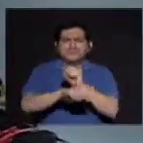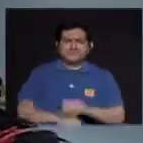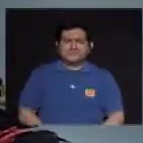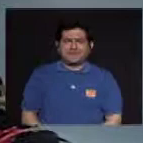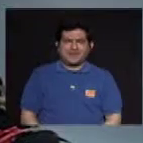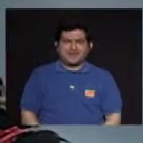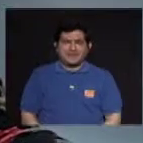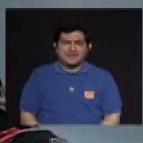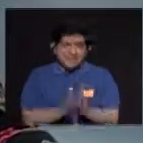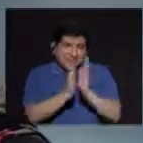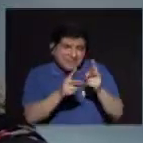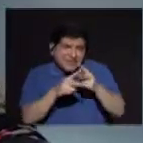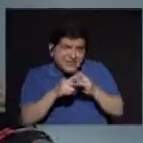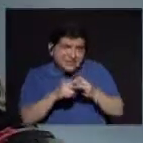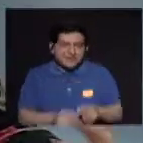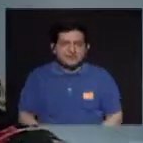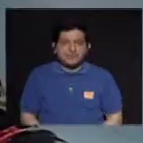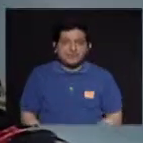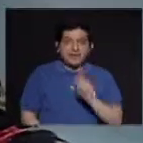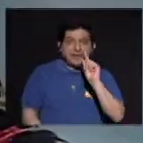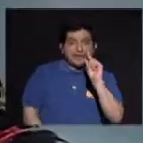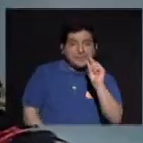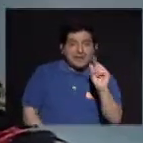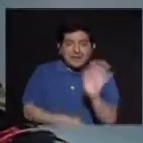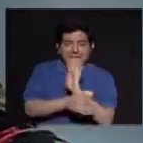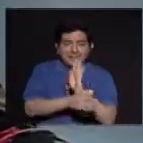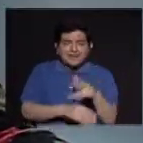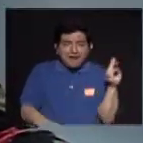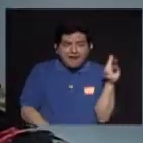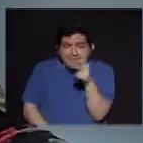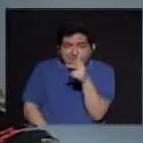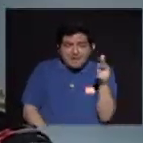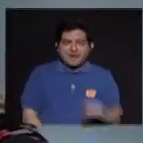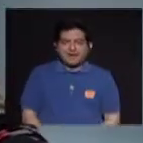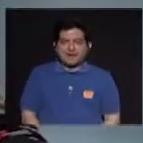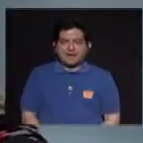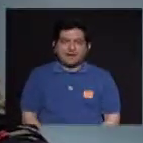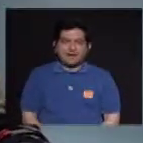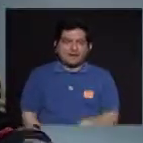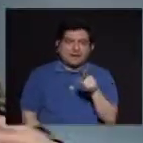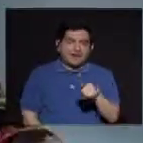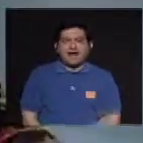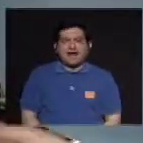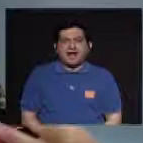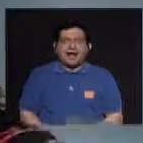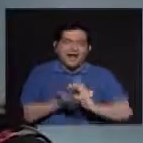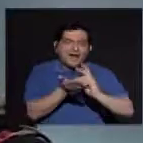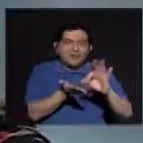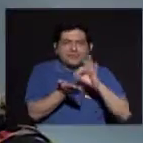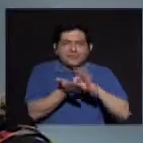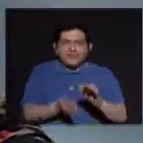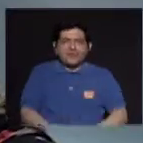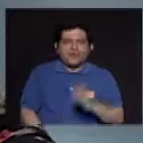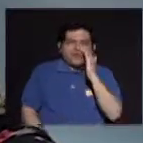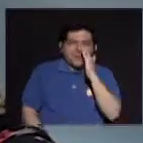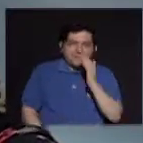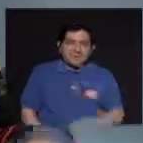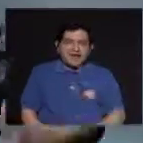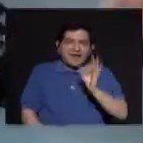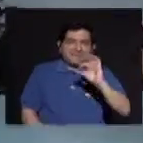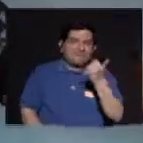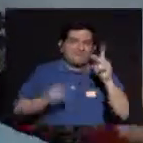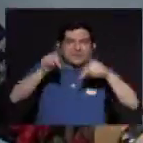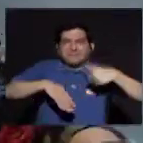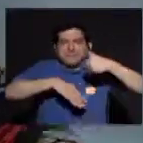estábamos acostumbradas a pedir prestado. Para grabar un corto era el arroz y los frijoles que hacía la mamá,